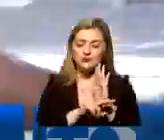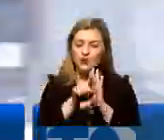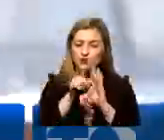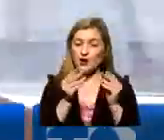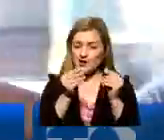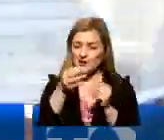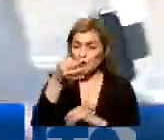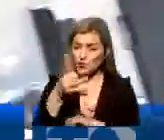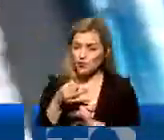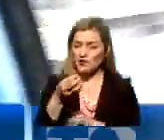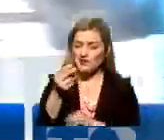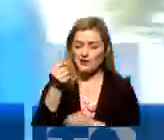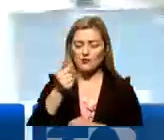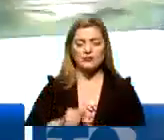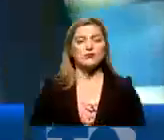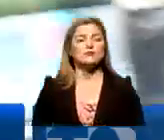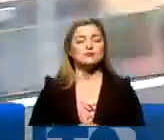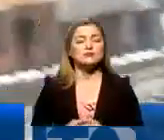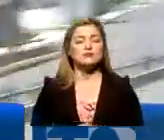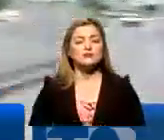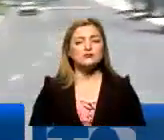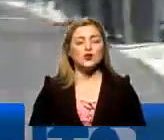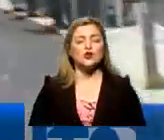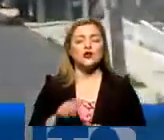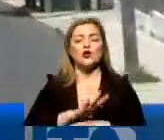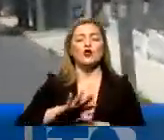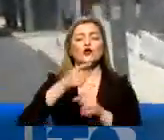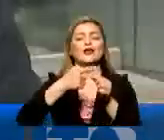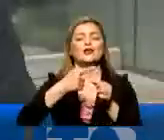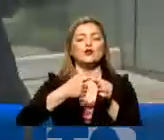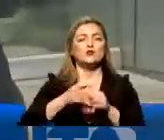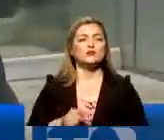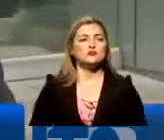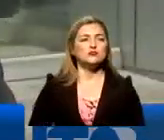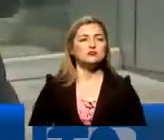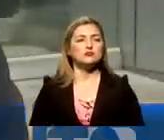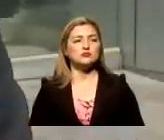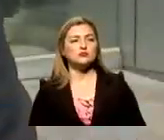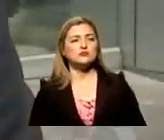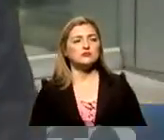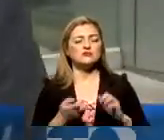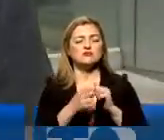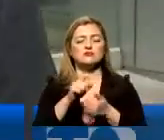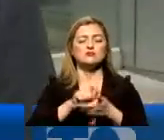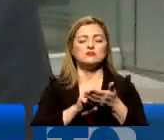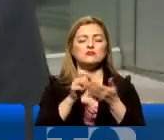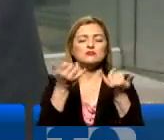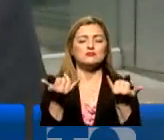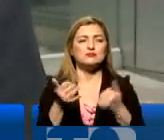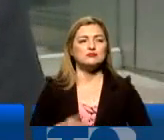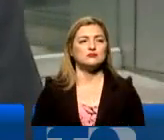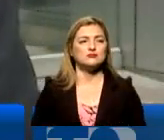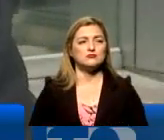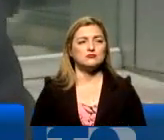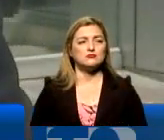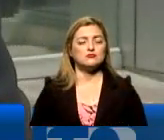deberá cumplir de inmediato el transporte público en Quito. ¿Cuál es el problema de los contratos actuales? Que no tienen